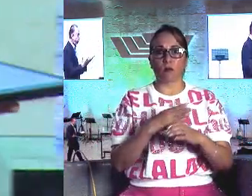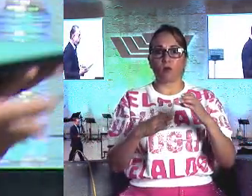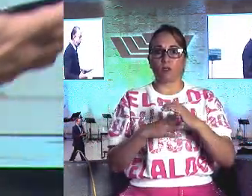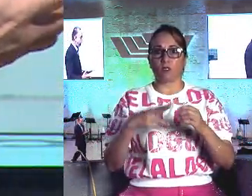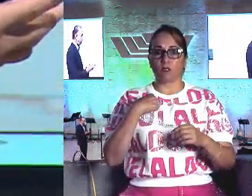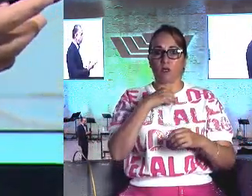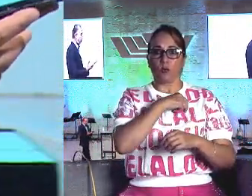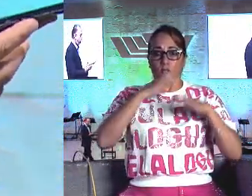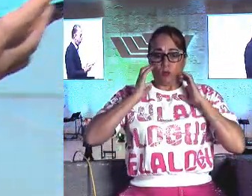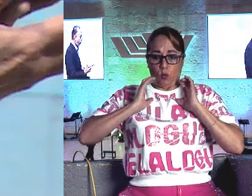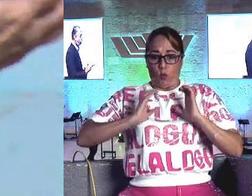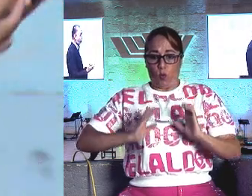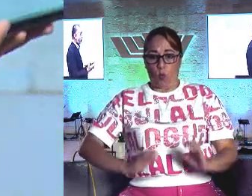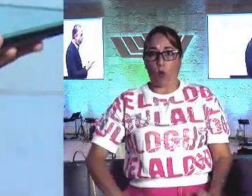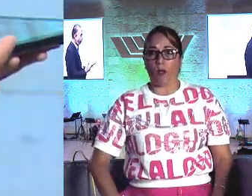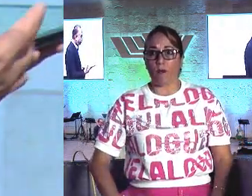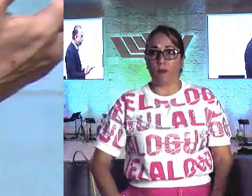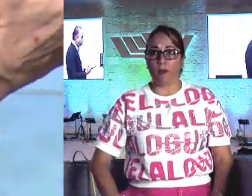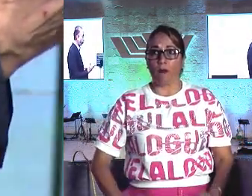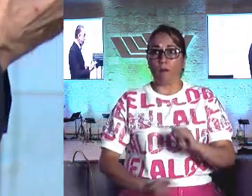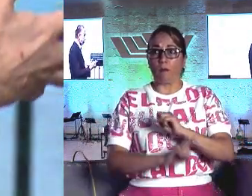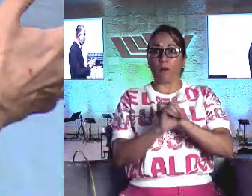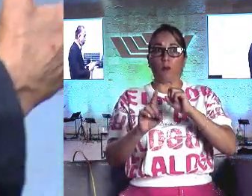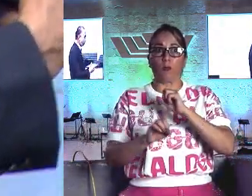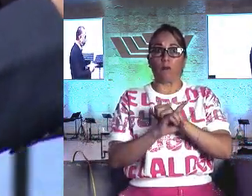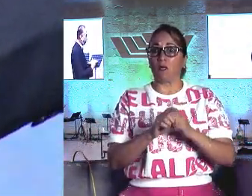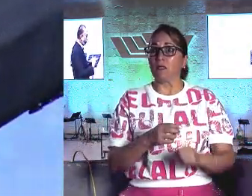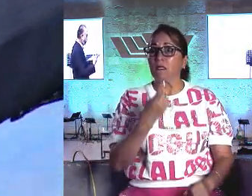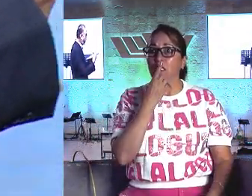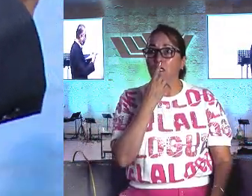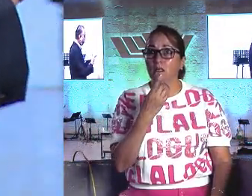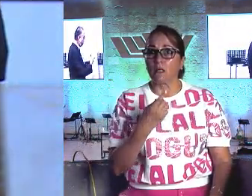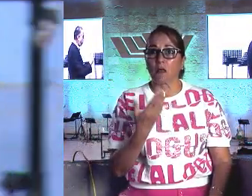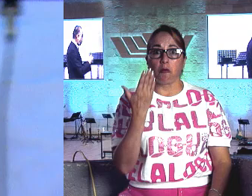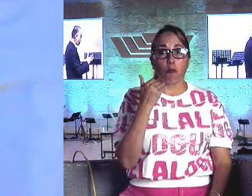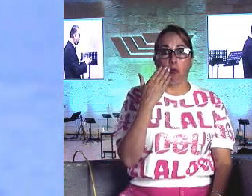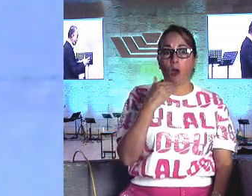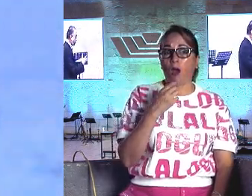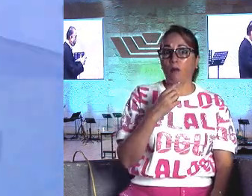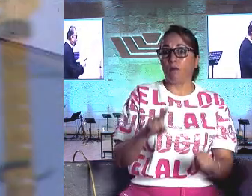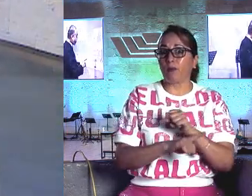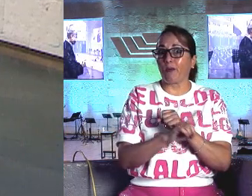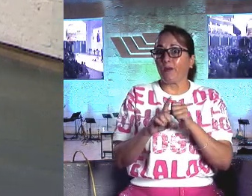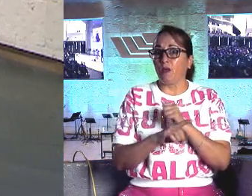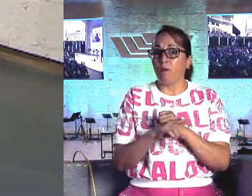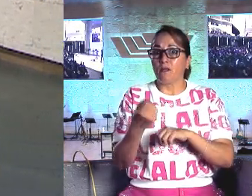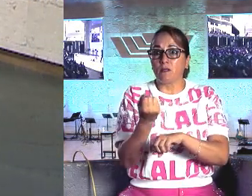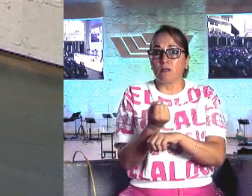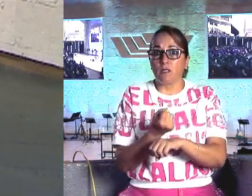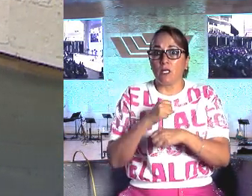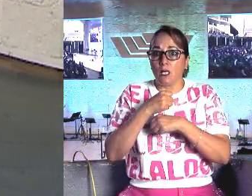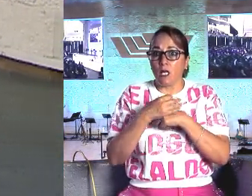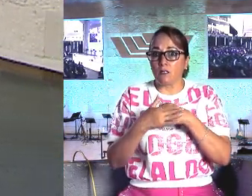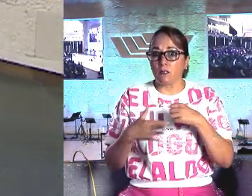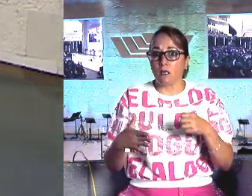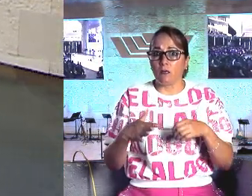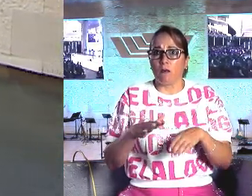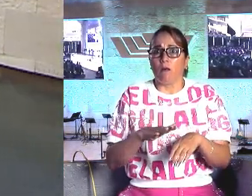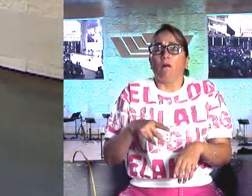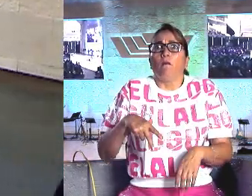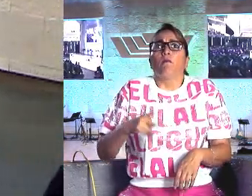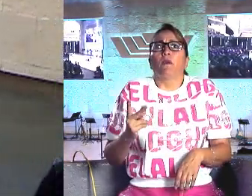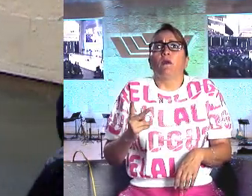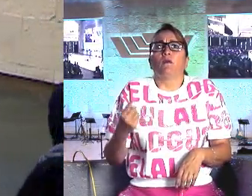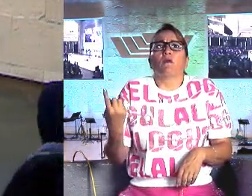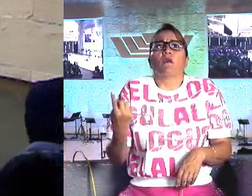está bien, no hay problemas en tu sangre, no hay colesterol, no hay esto, no hay lo otro, pero ¿qué lo produce? Y